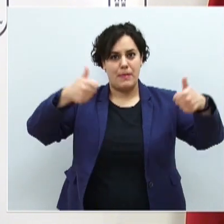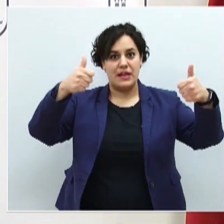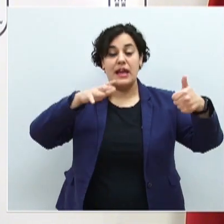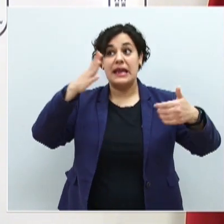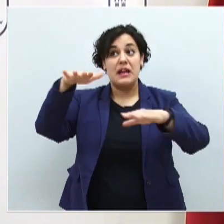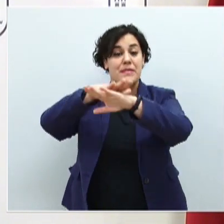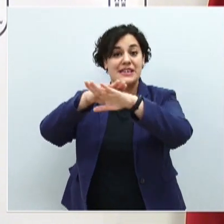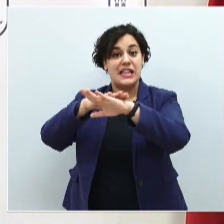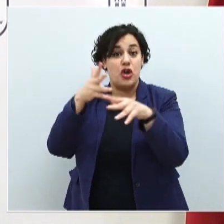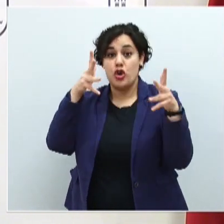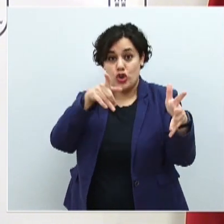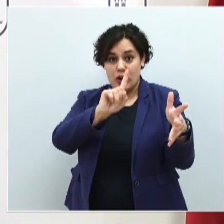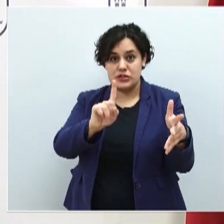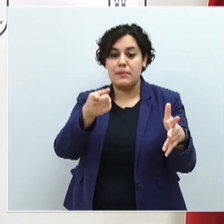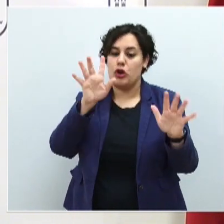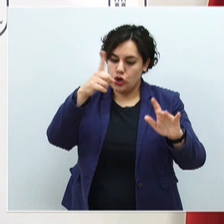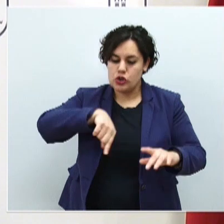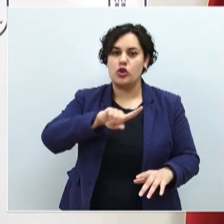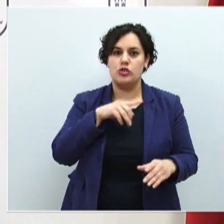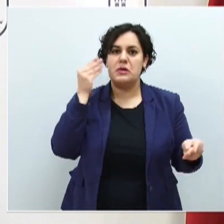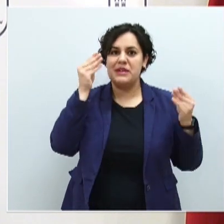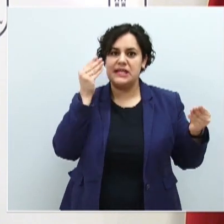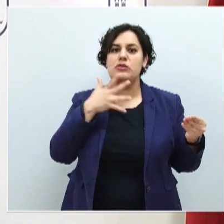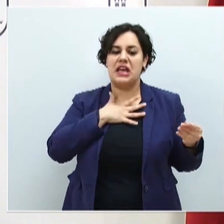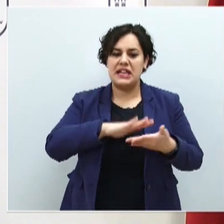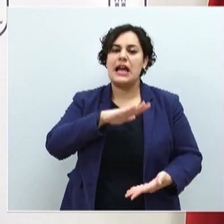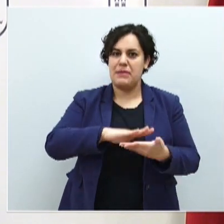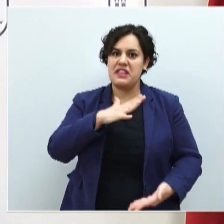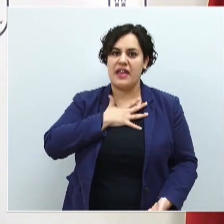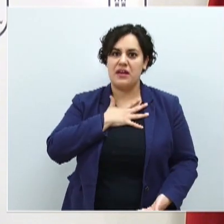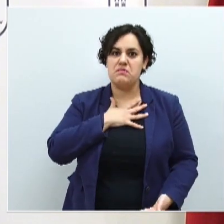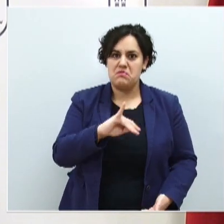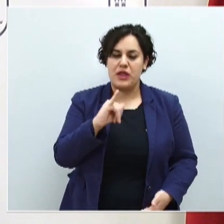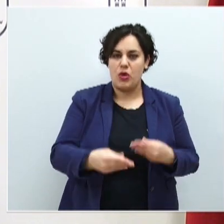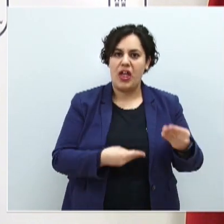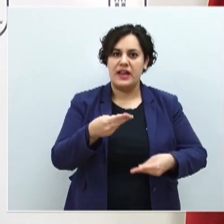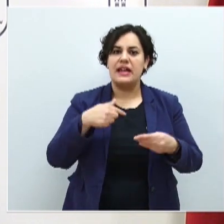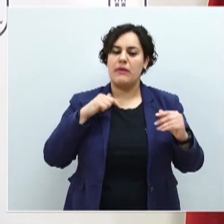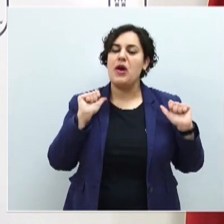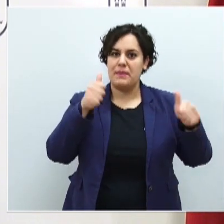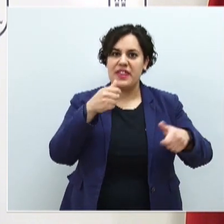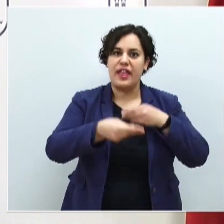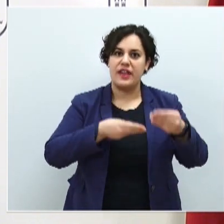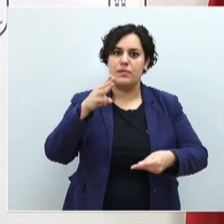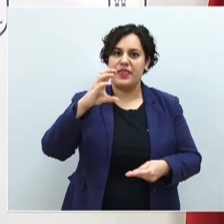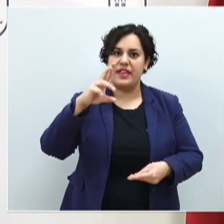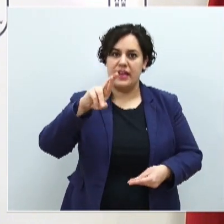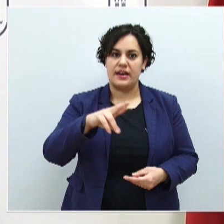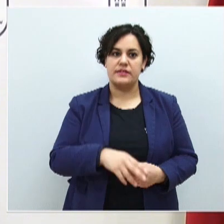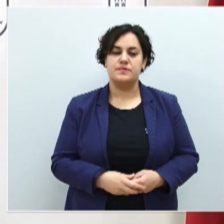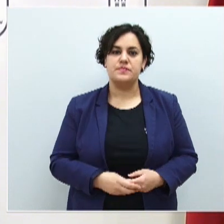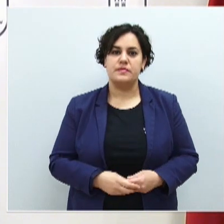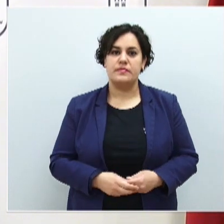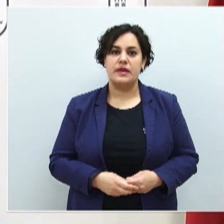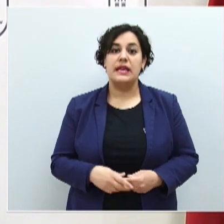no recomienda que se hagan, es porque creemos que tenemos más capacidad para empezar a estudiar esos casos. Y sí lo vamos a empezar a hacer. Pero hasta ahora no es que se rechace, sino que